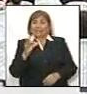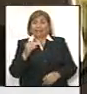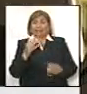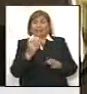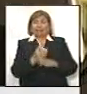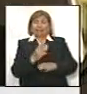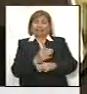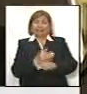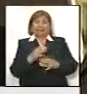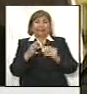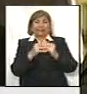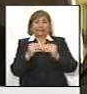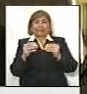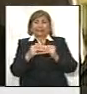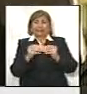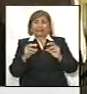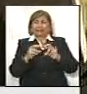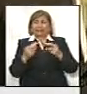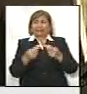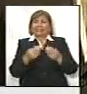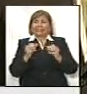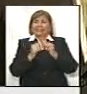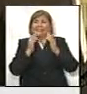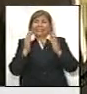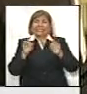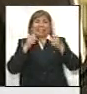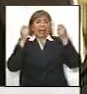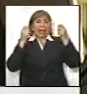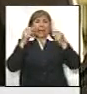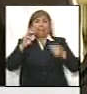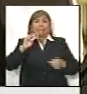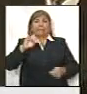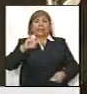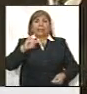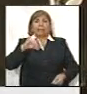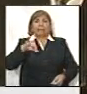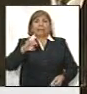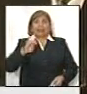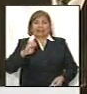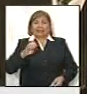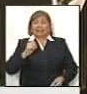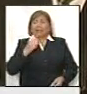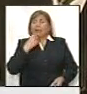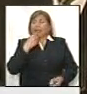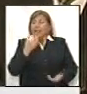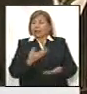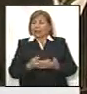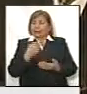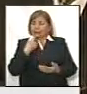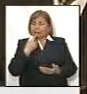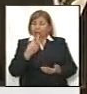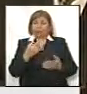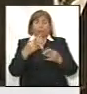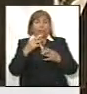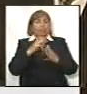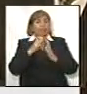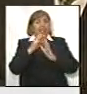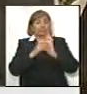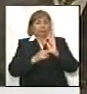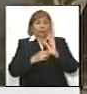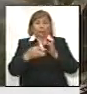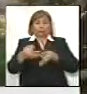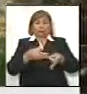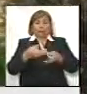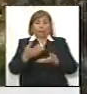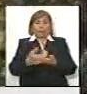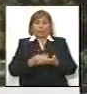la Comisión de Producción en el marco del Día Nacional Las MIPE. Salaverry Villa se refirió al proyecto de ley de rescate financiero